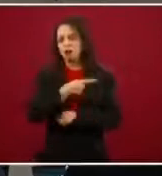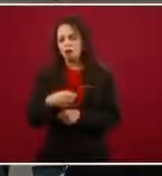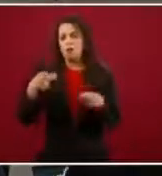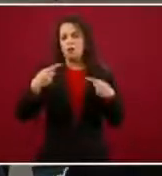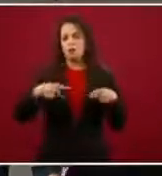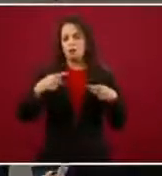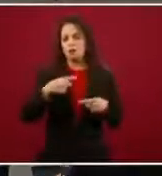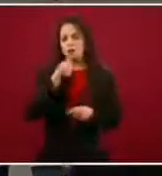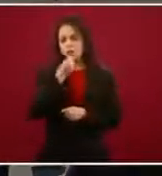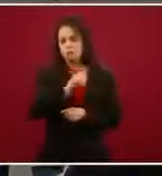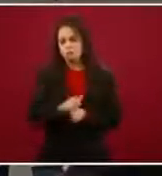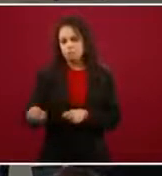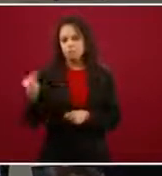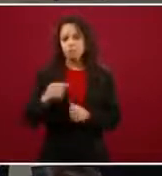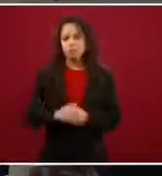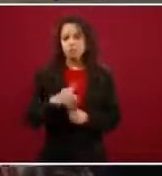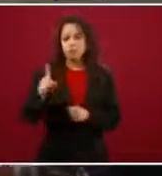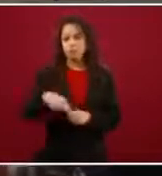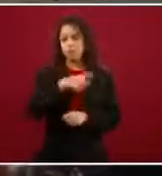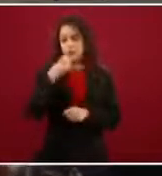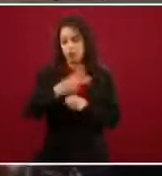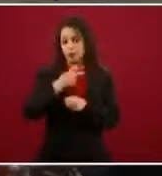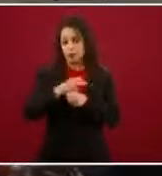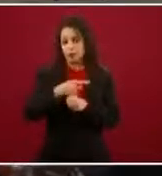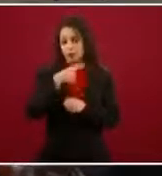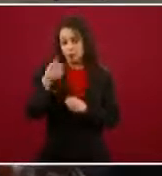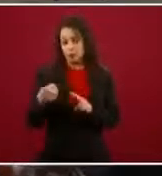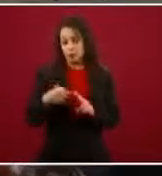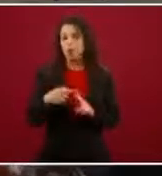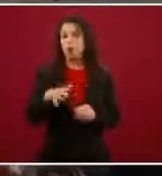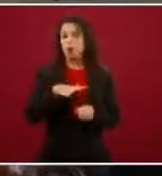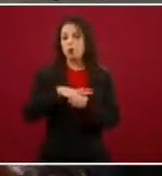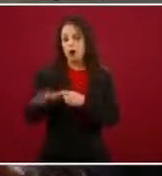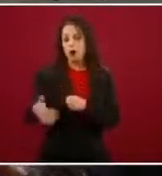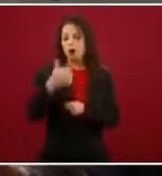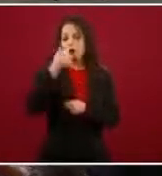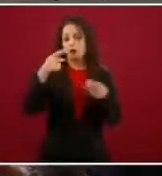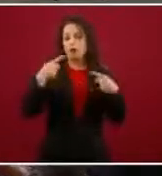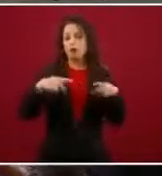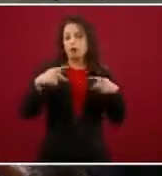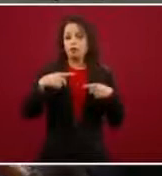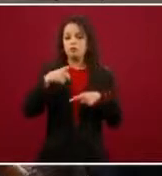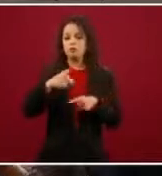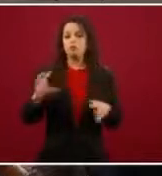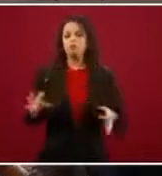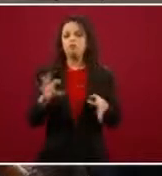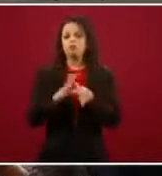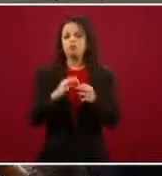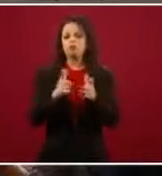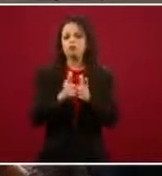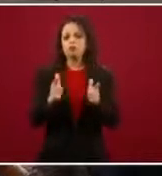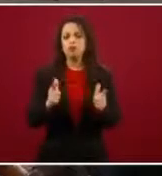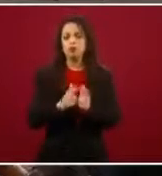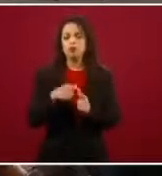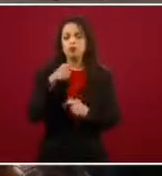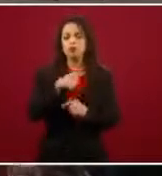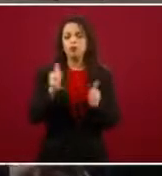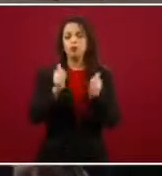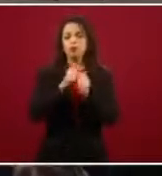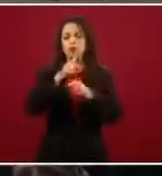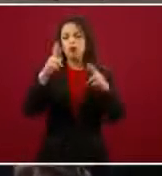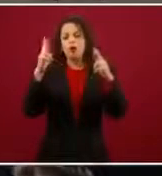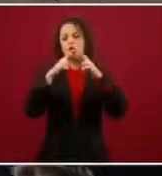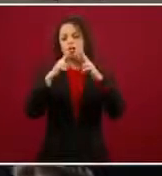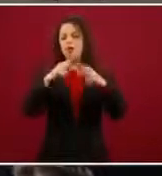El segundo caso tiene que ver con el bloqueo de 6 personas relacionadas con un grupo religioso, en donde